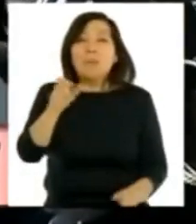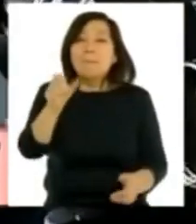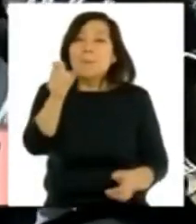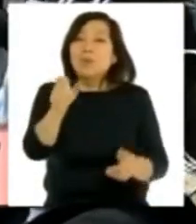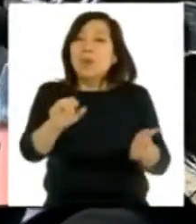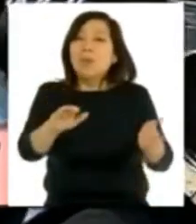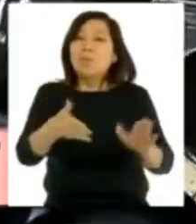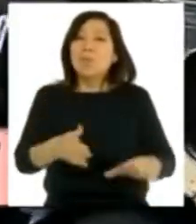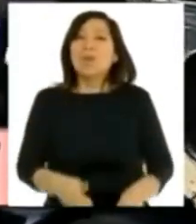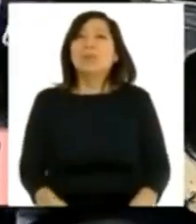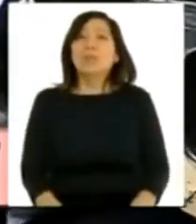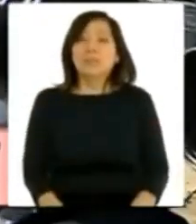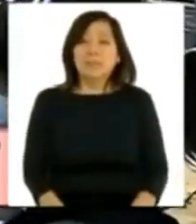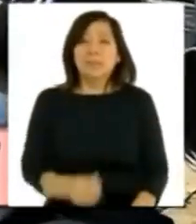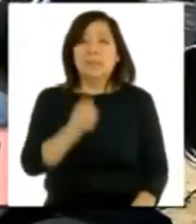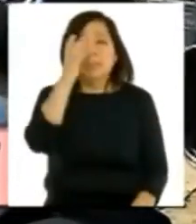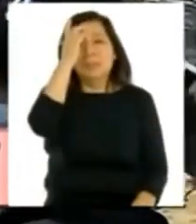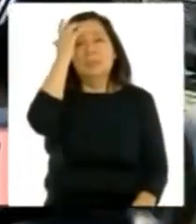fallecidos.